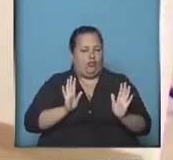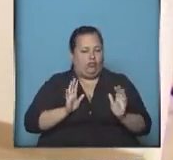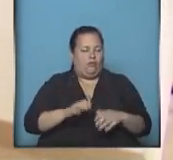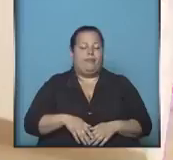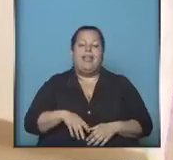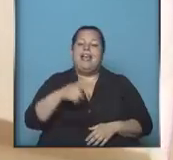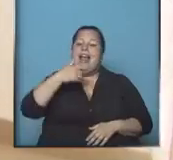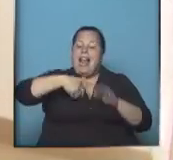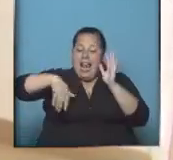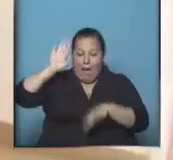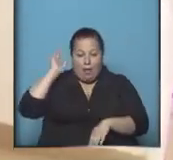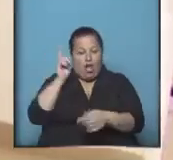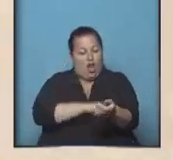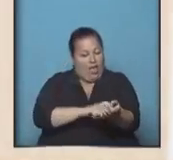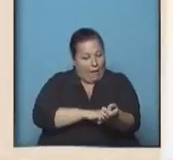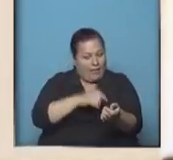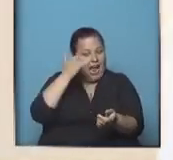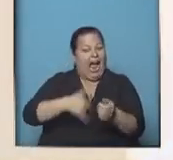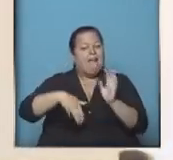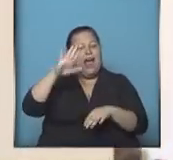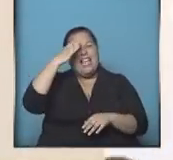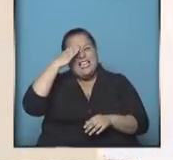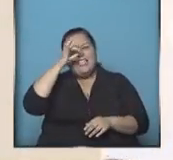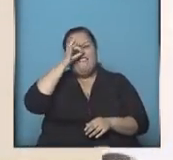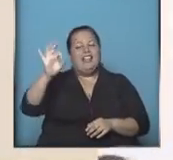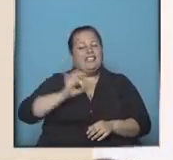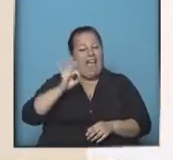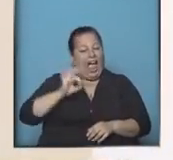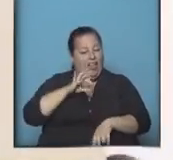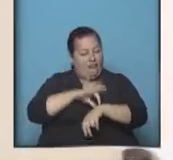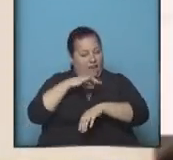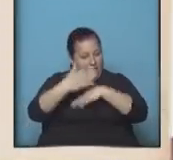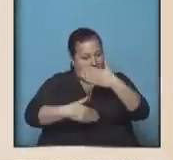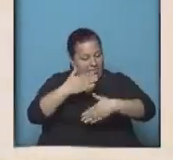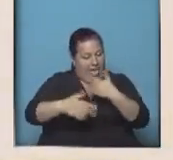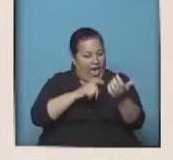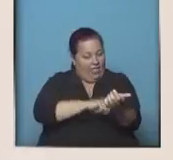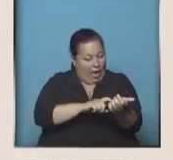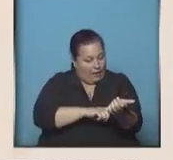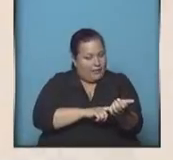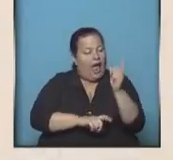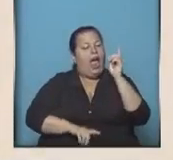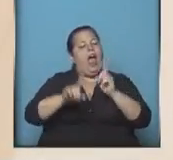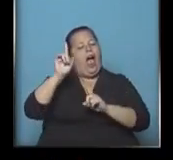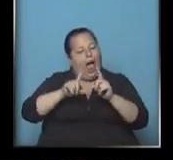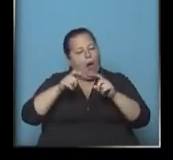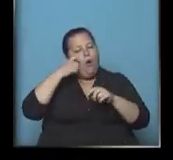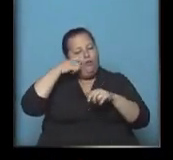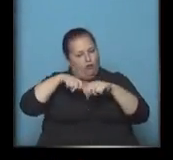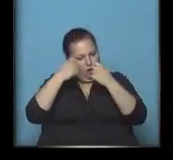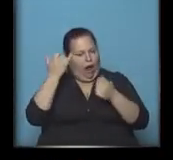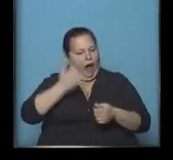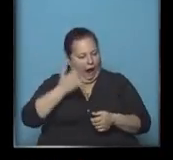el 60 por ciento de los diabéticos que tienen más de 15 a 20 años de evolución clínica de la enfermedad algún daño retinal